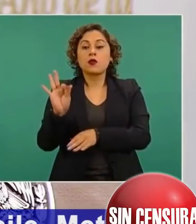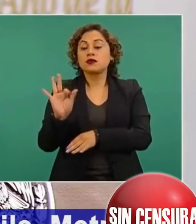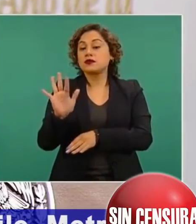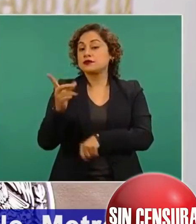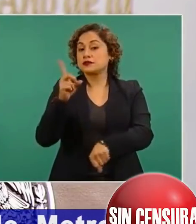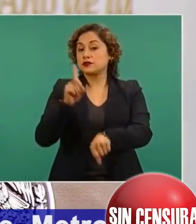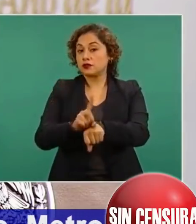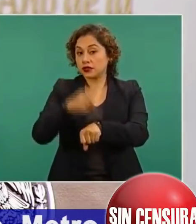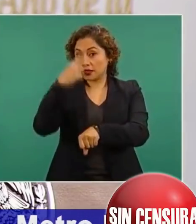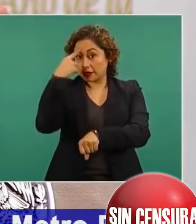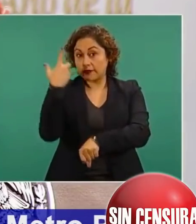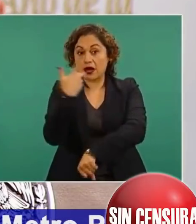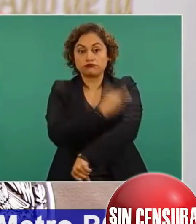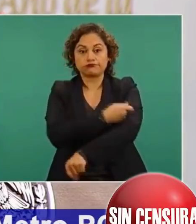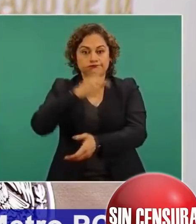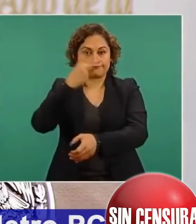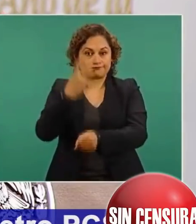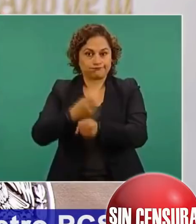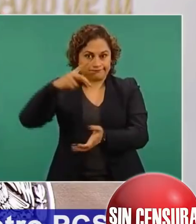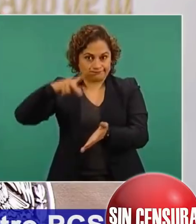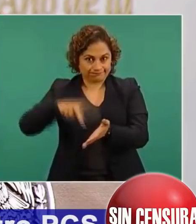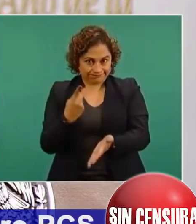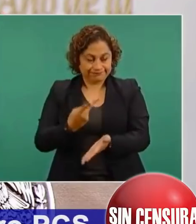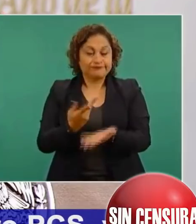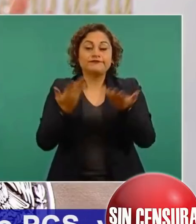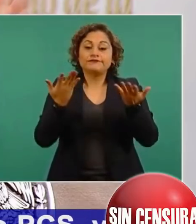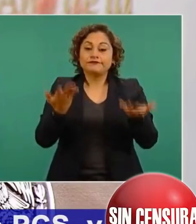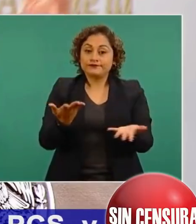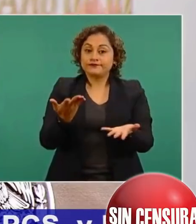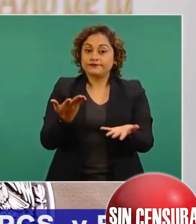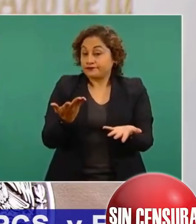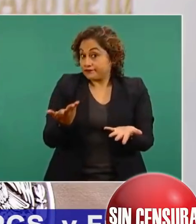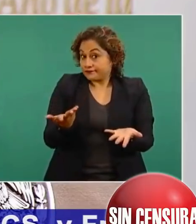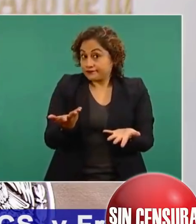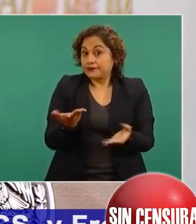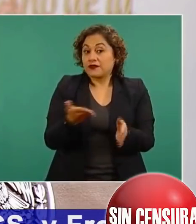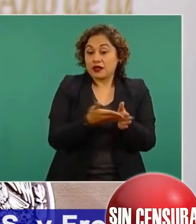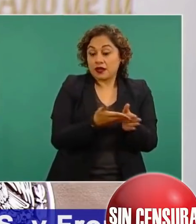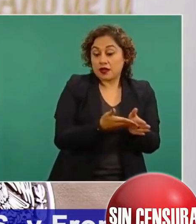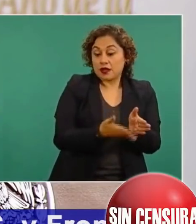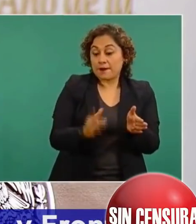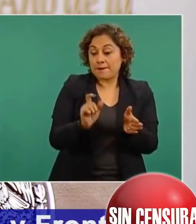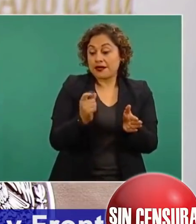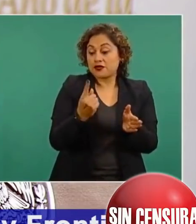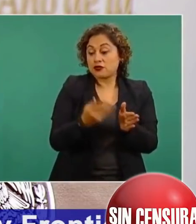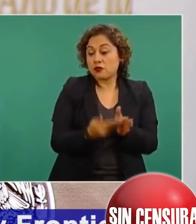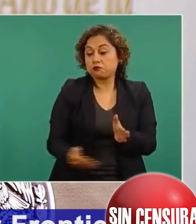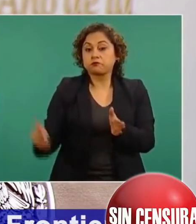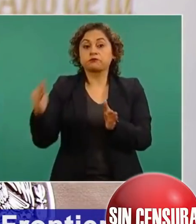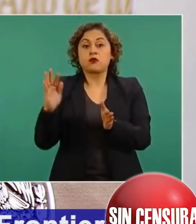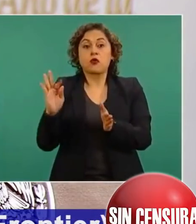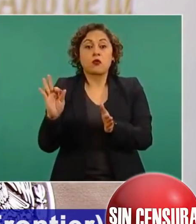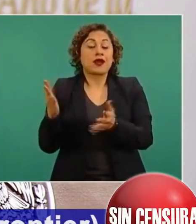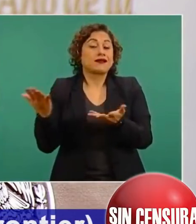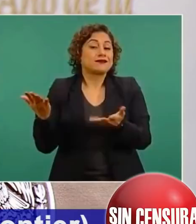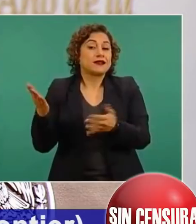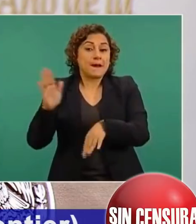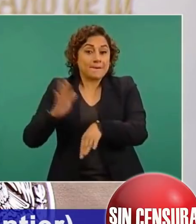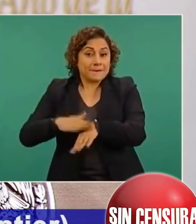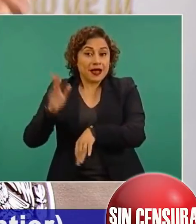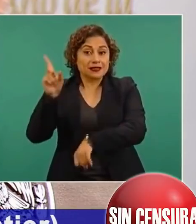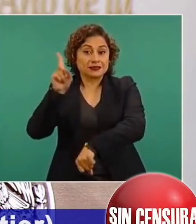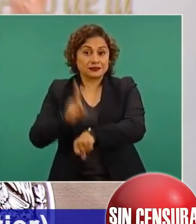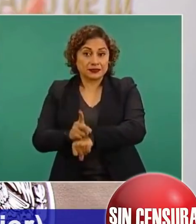dosis. Misma idea, el punto es, pueden pasar más días sin que se afecte en modo alguno